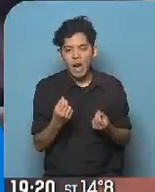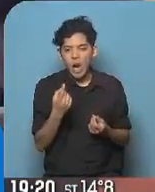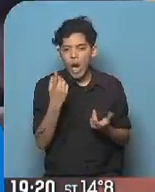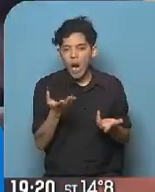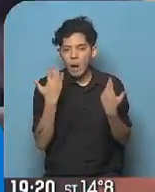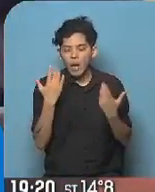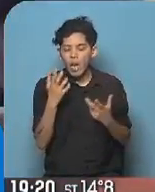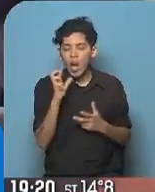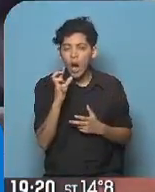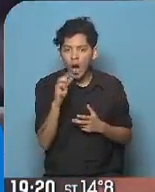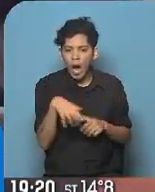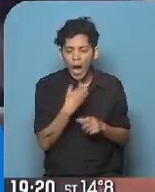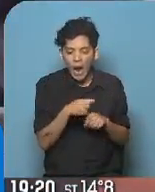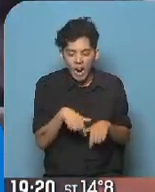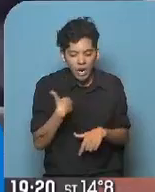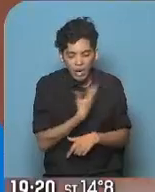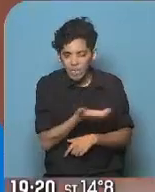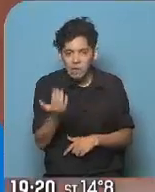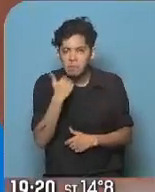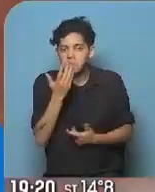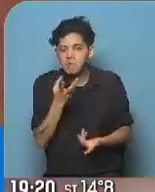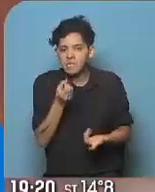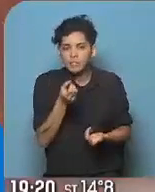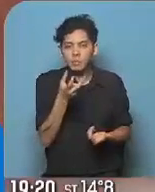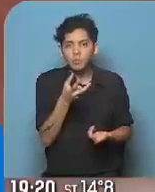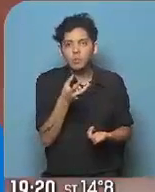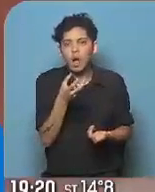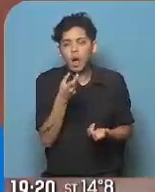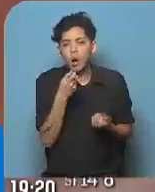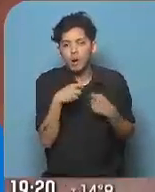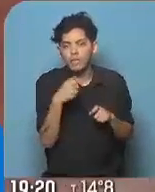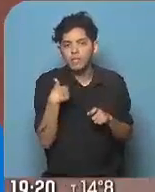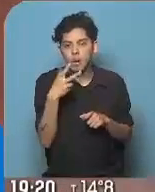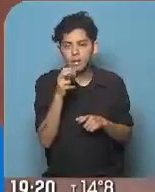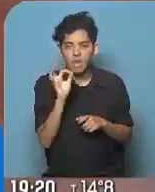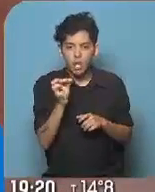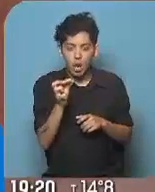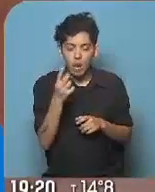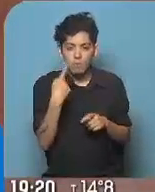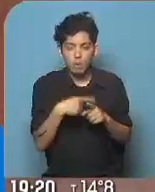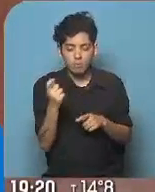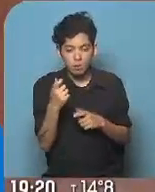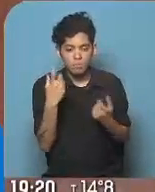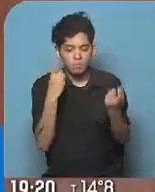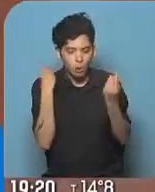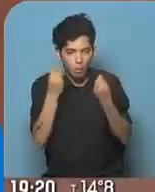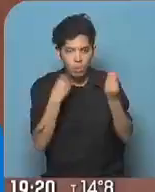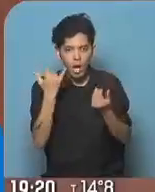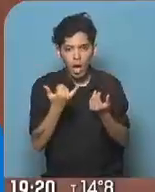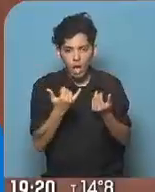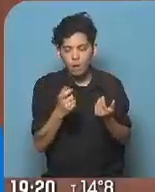del dólar efectivamente a esta ciudadanía por más que no compre ni 20 dólares por mes preocupa sobremanera por el traslado